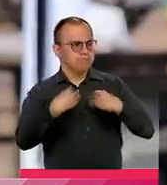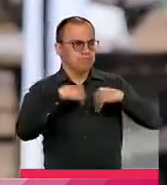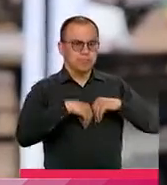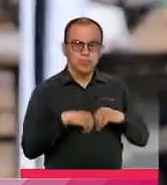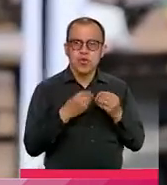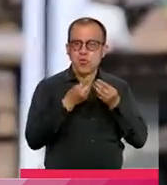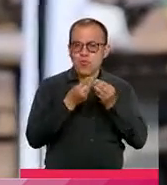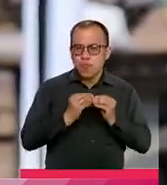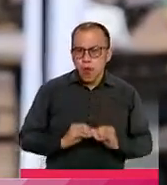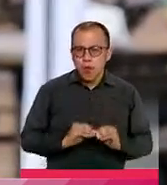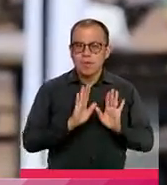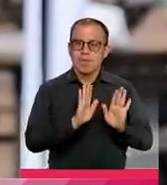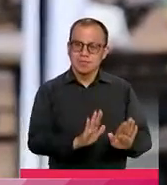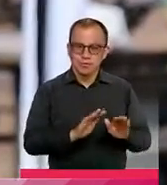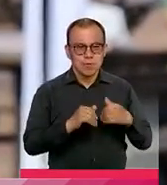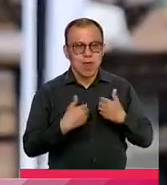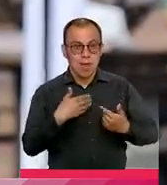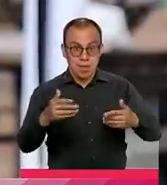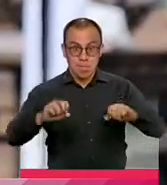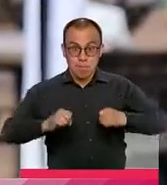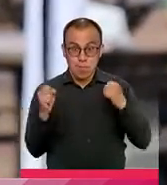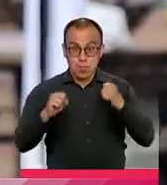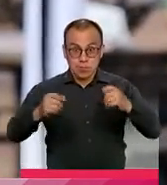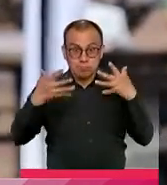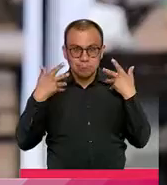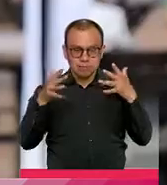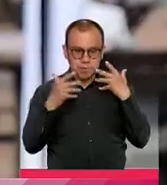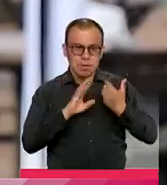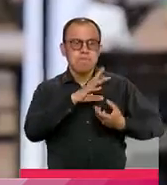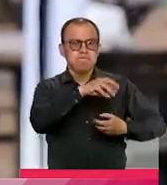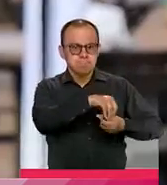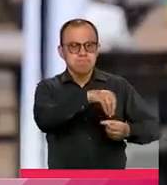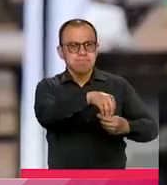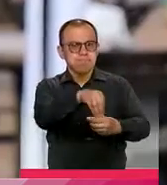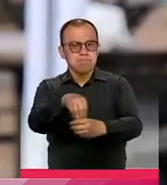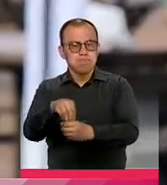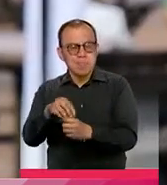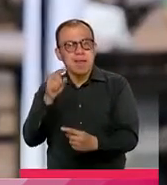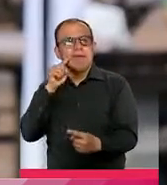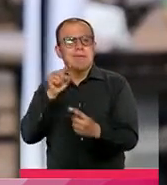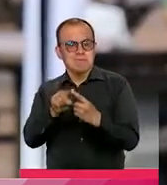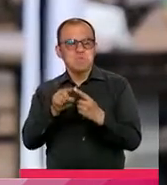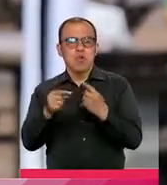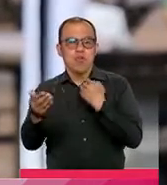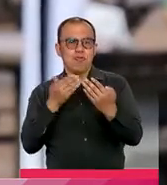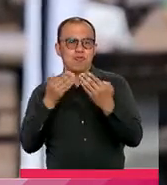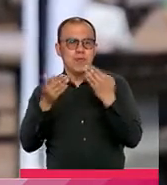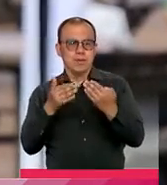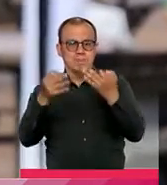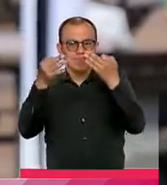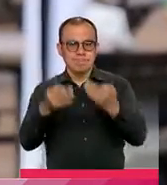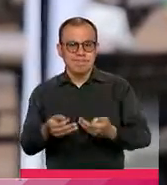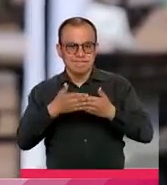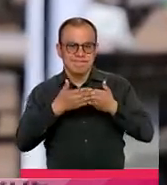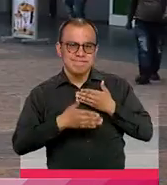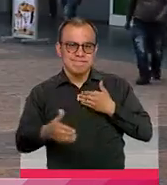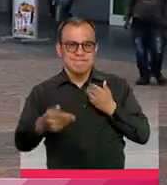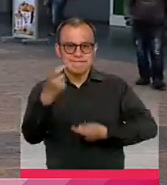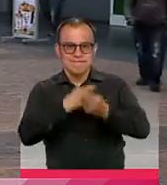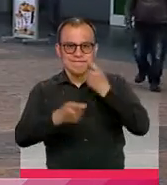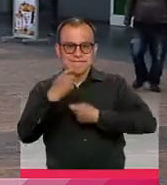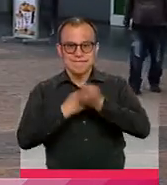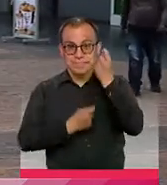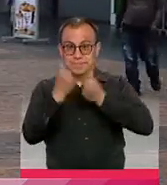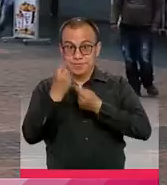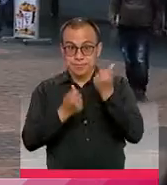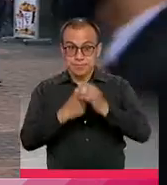sabor de la iniciativa de cielo abierto, y desde ahí confiamos plenamente en que también se van a empezar a reactivar las ventas. El